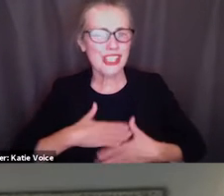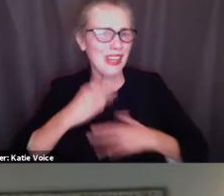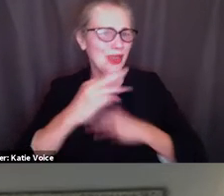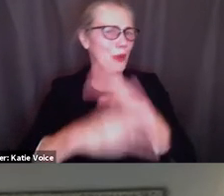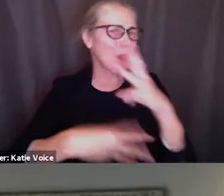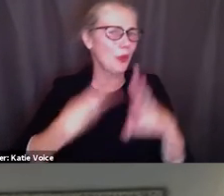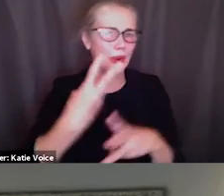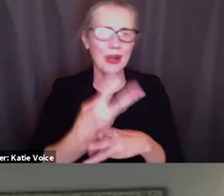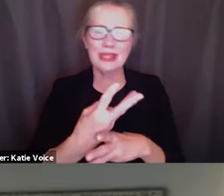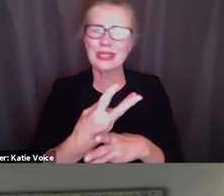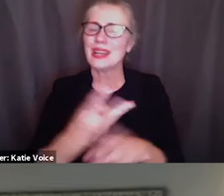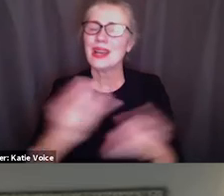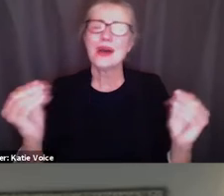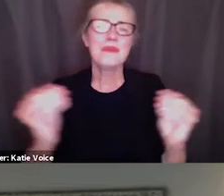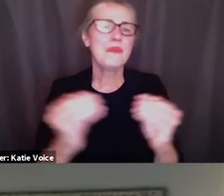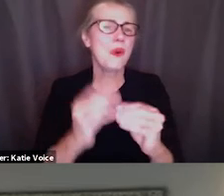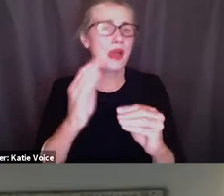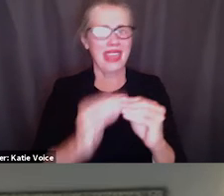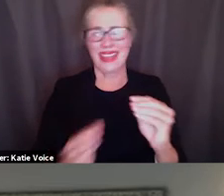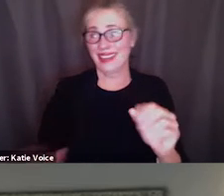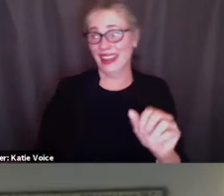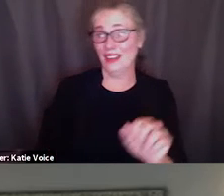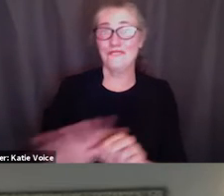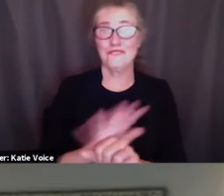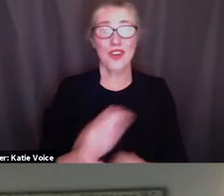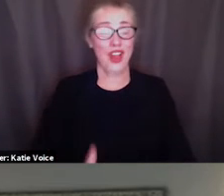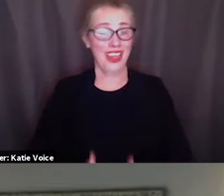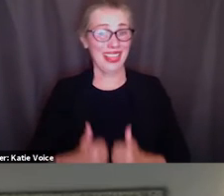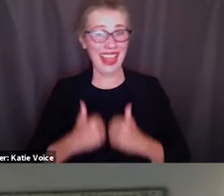lo suficiente para llenar el currículo.